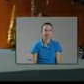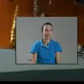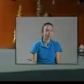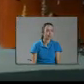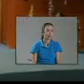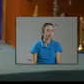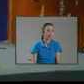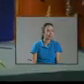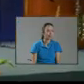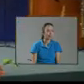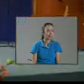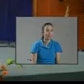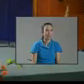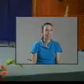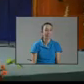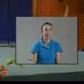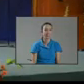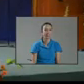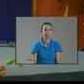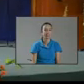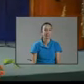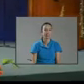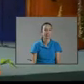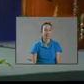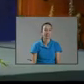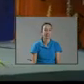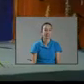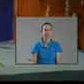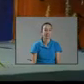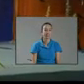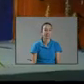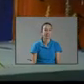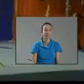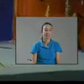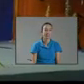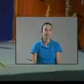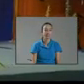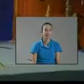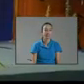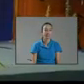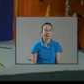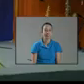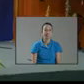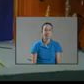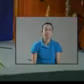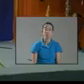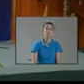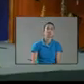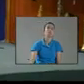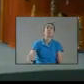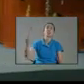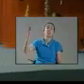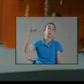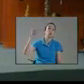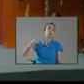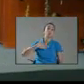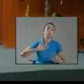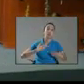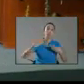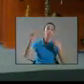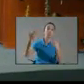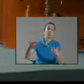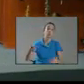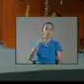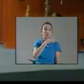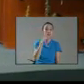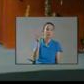A otro le dije, hermano, póngase de acuerdo con la palabra. La Biblia dice todo lo que atamos aquí en la tierra, he atado en el cielo. Y si usted se